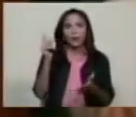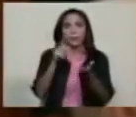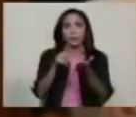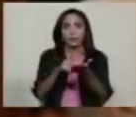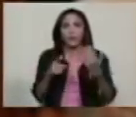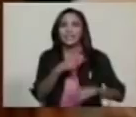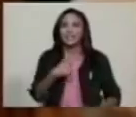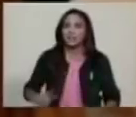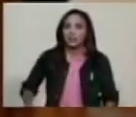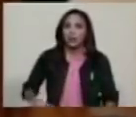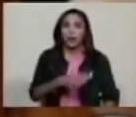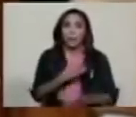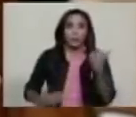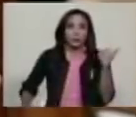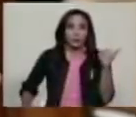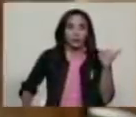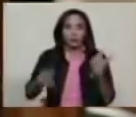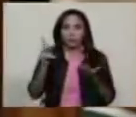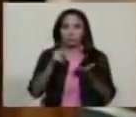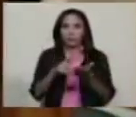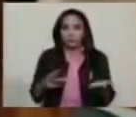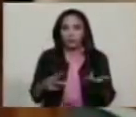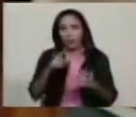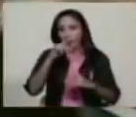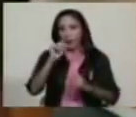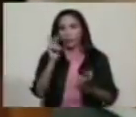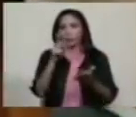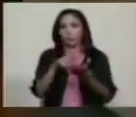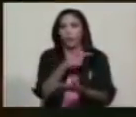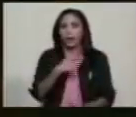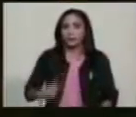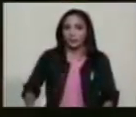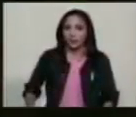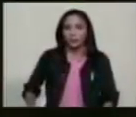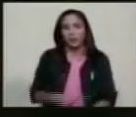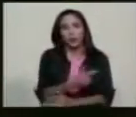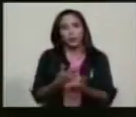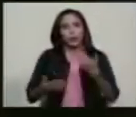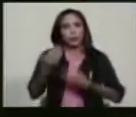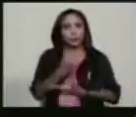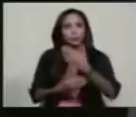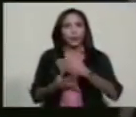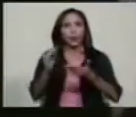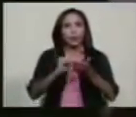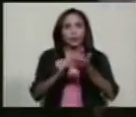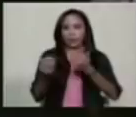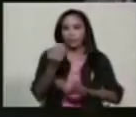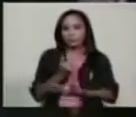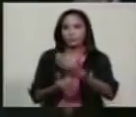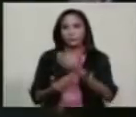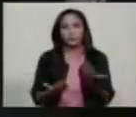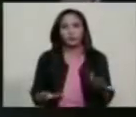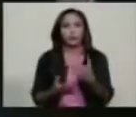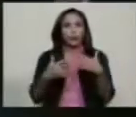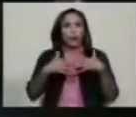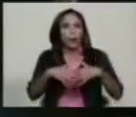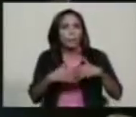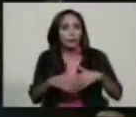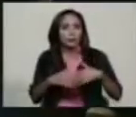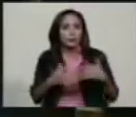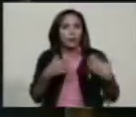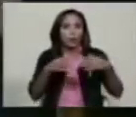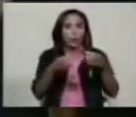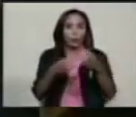Estado venezolano al gigante asiático, es un saludo que reafirma el compromiso del sector empresarial